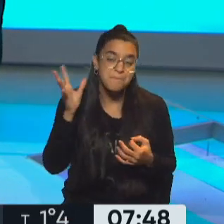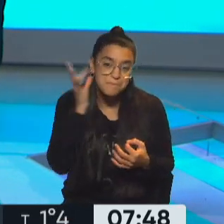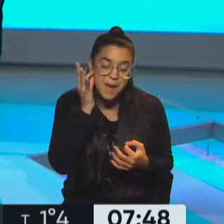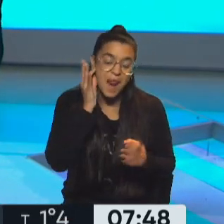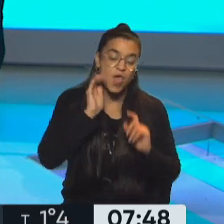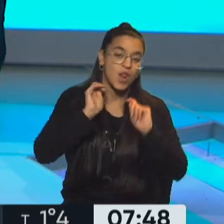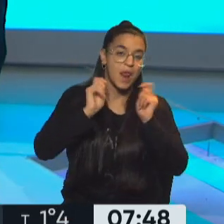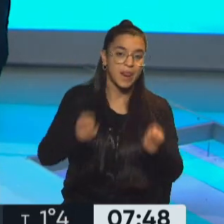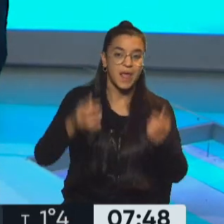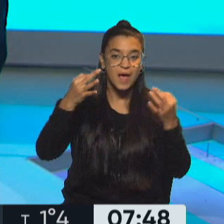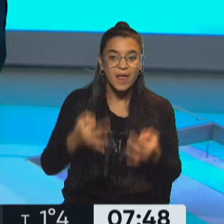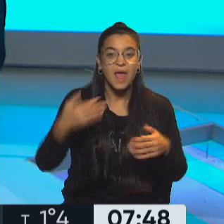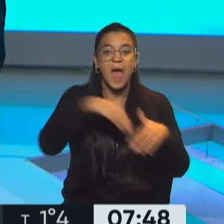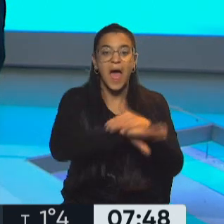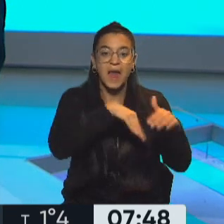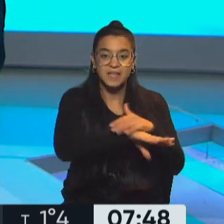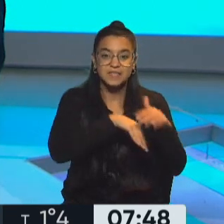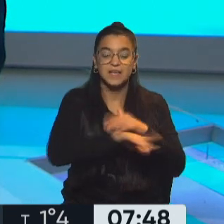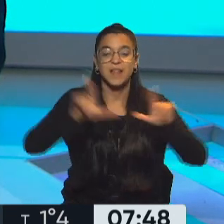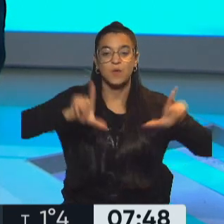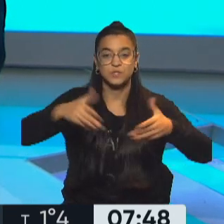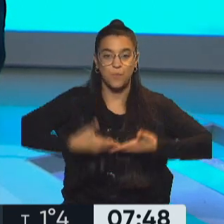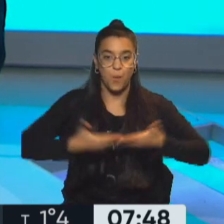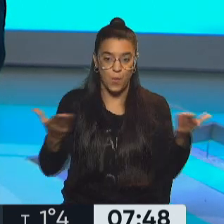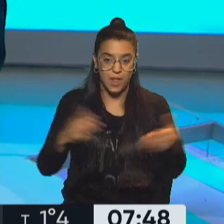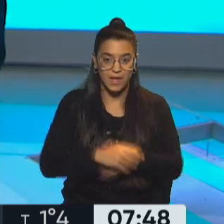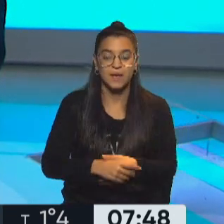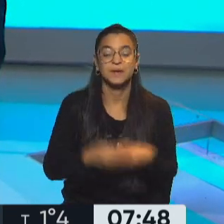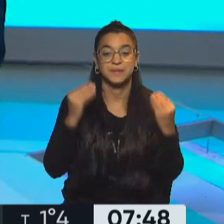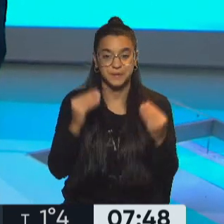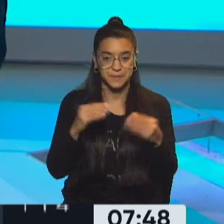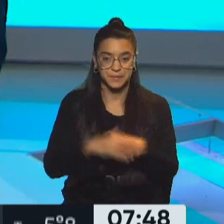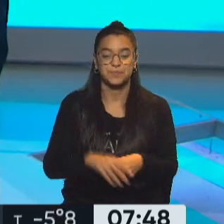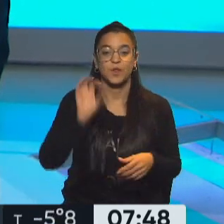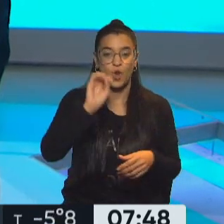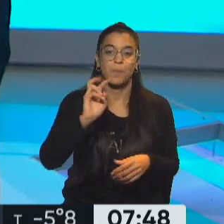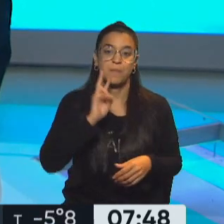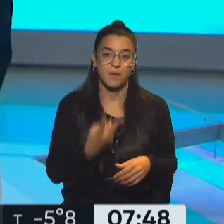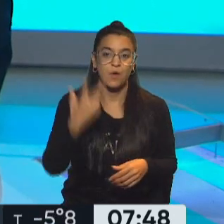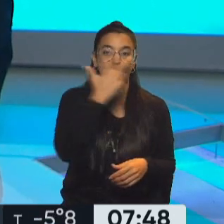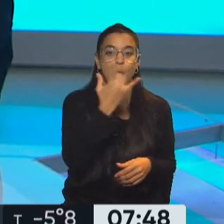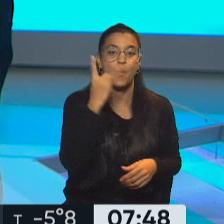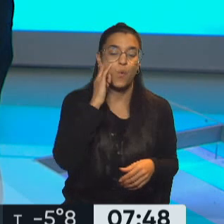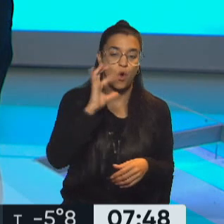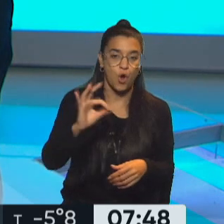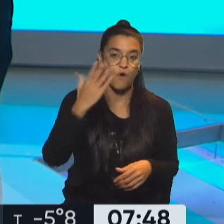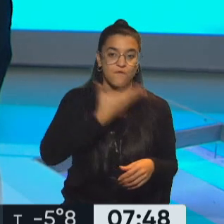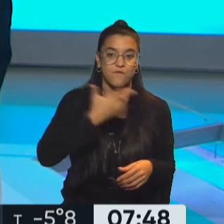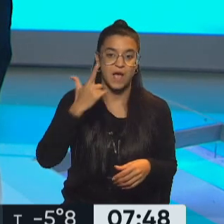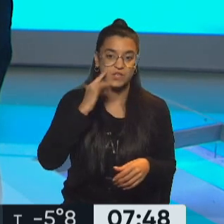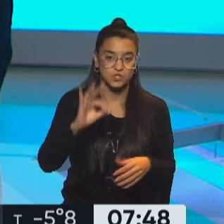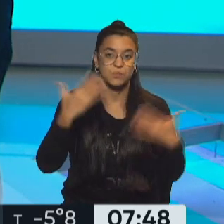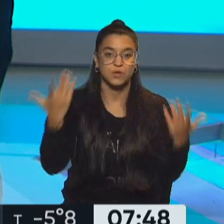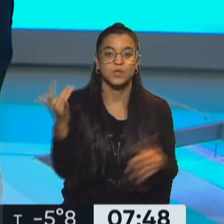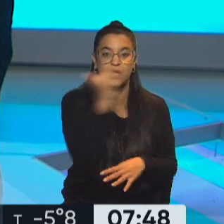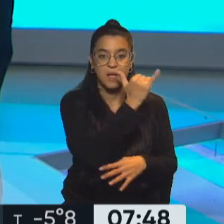regalo del archivo de la televisión pública con nombre y apellido hubo espacio por eso el nombre de él a todos los